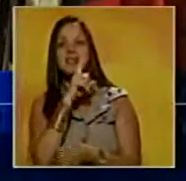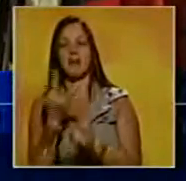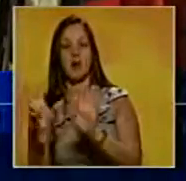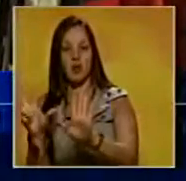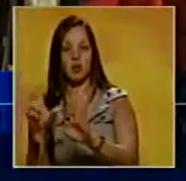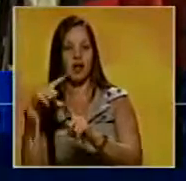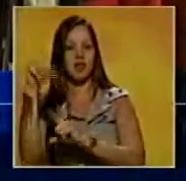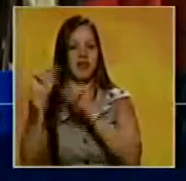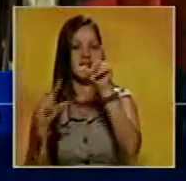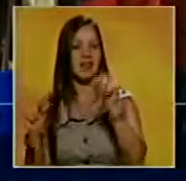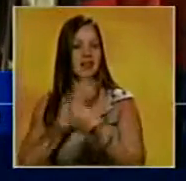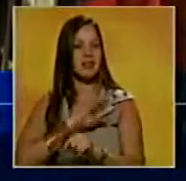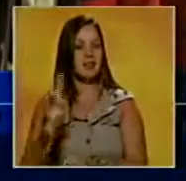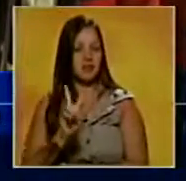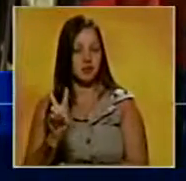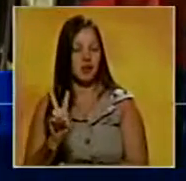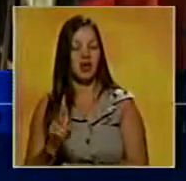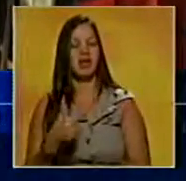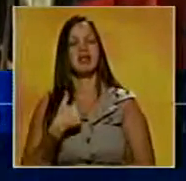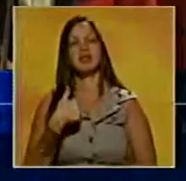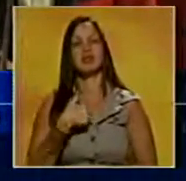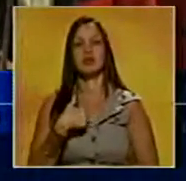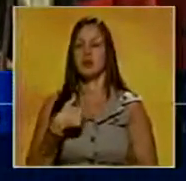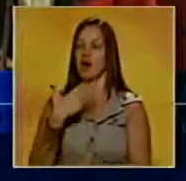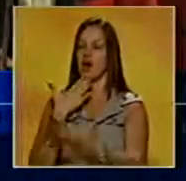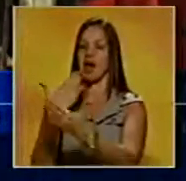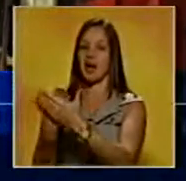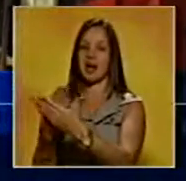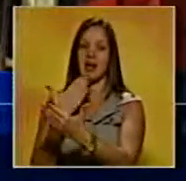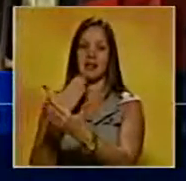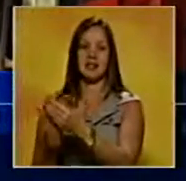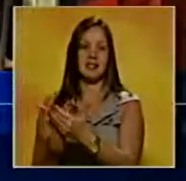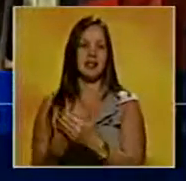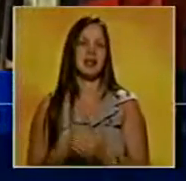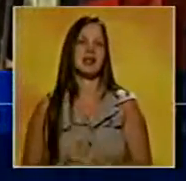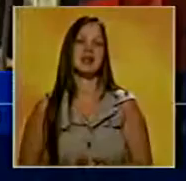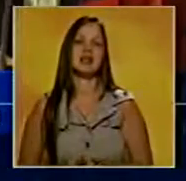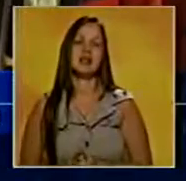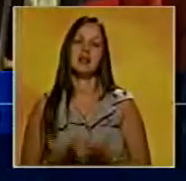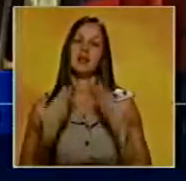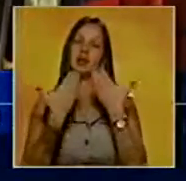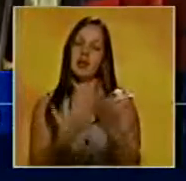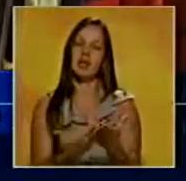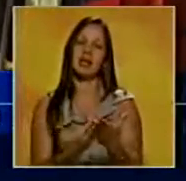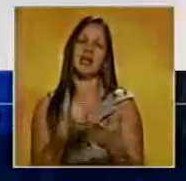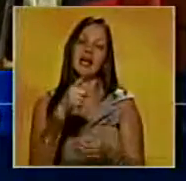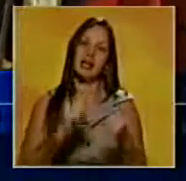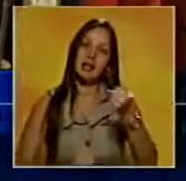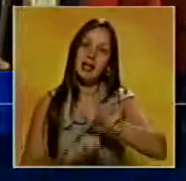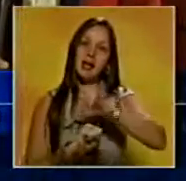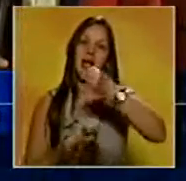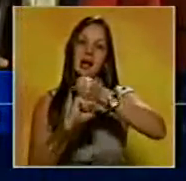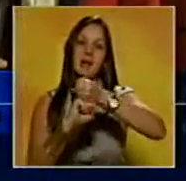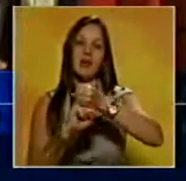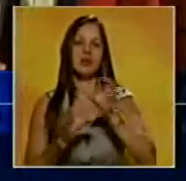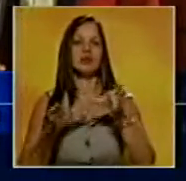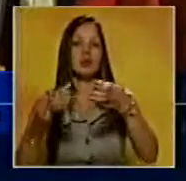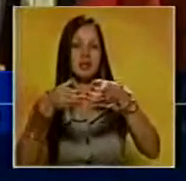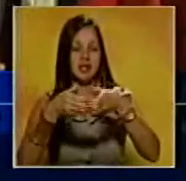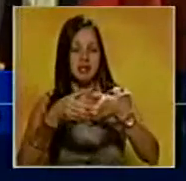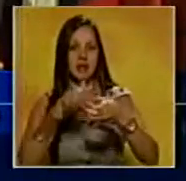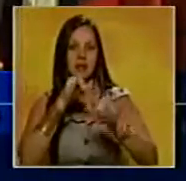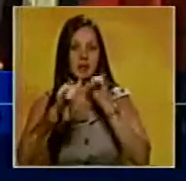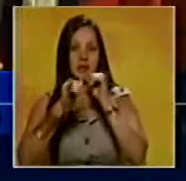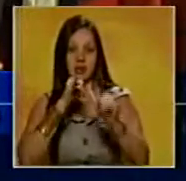Venezuela en su décima edición. Agradecerle al buen amigo Larry Tortoleo por brindarme este apoyo, al equipo de Noticiero